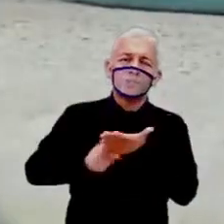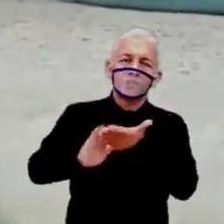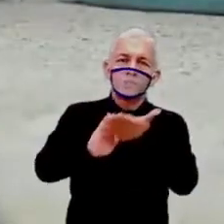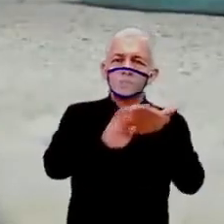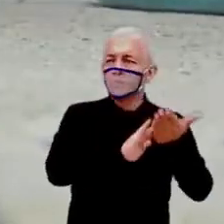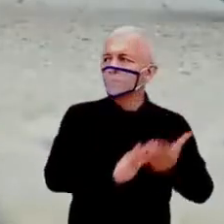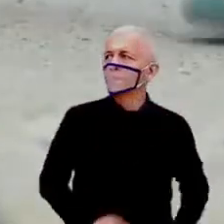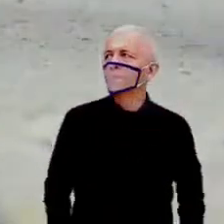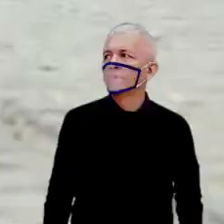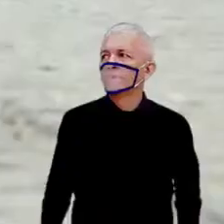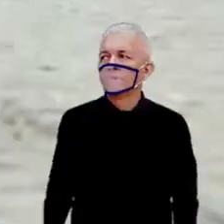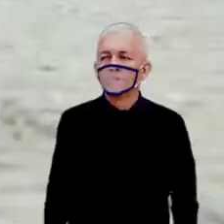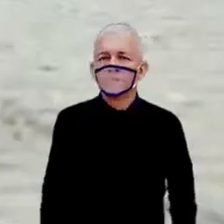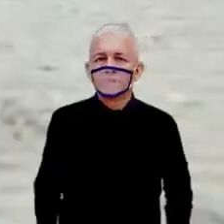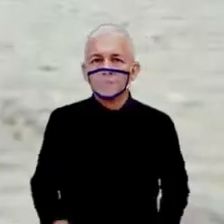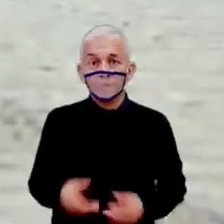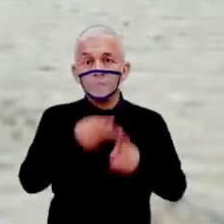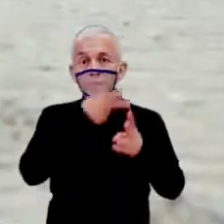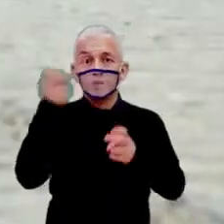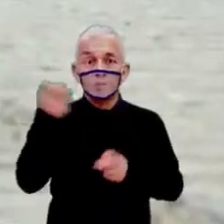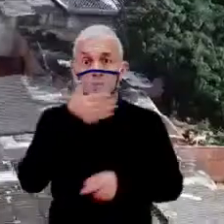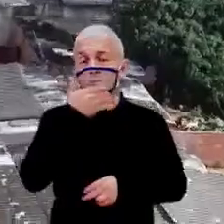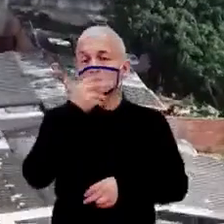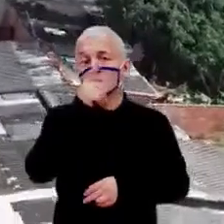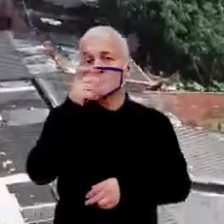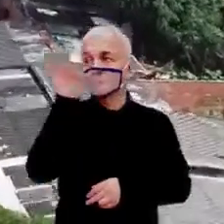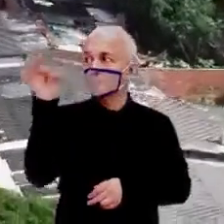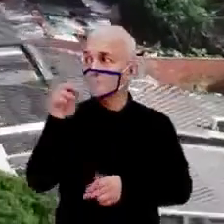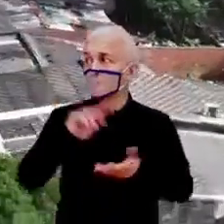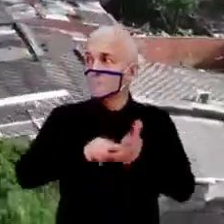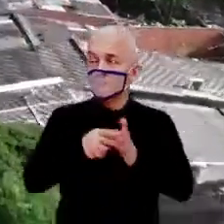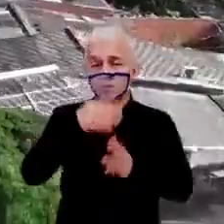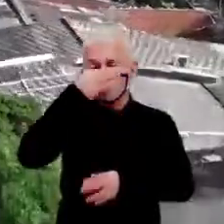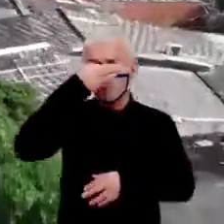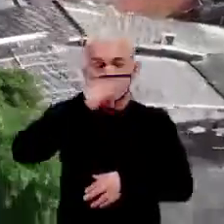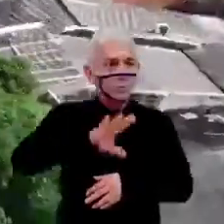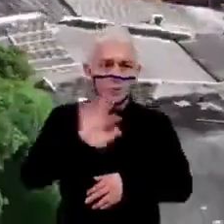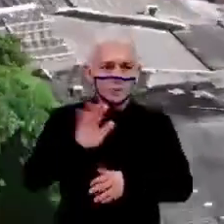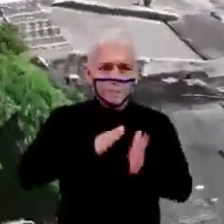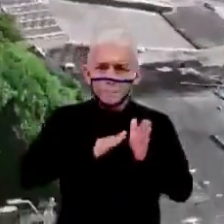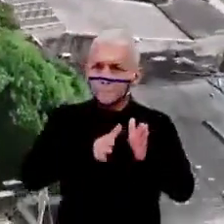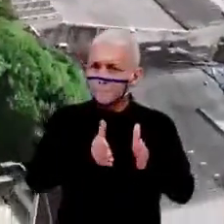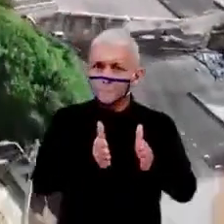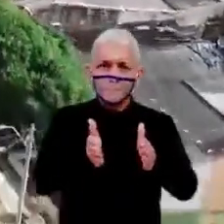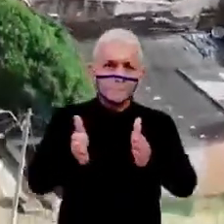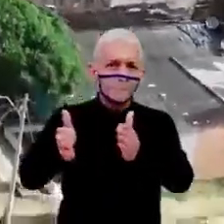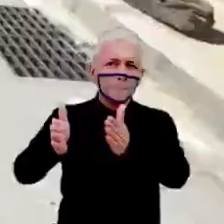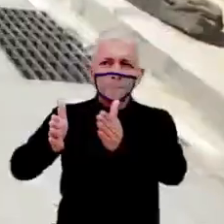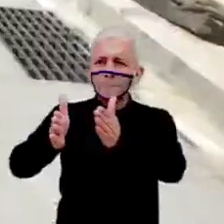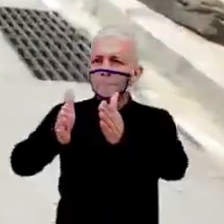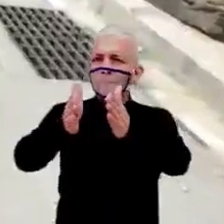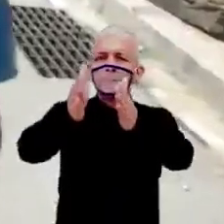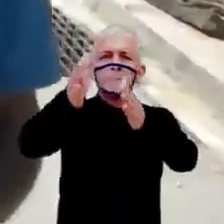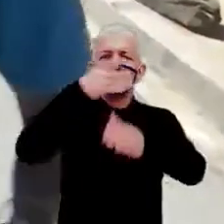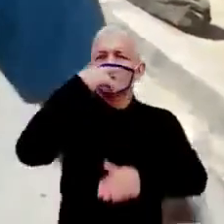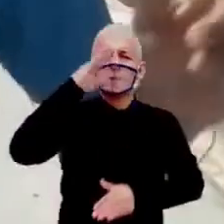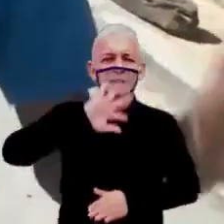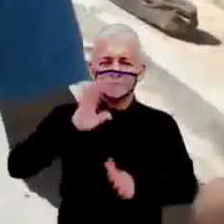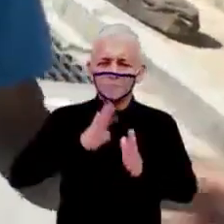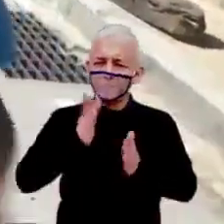arroyo. Han mejorado 100% porque ya se acabó con una contaminación, el foco de animales, los malos